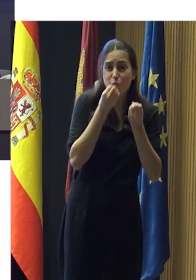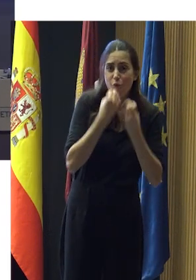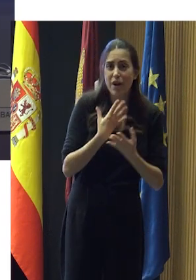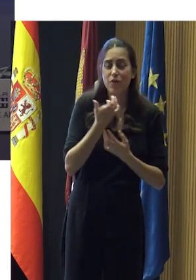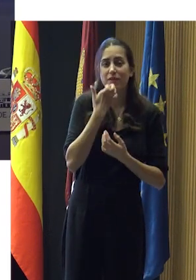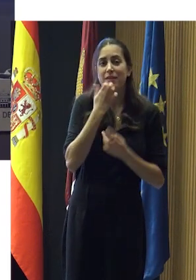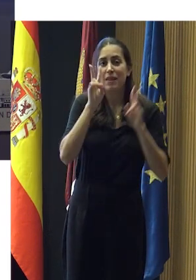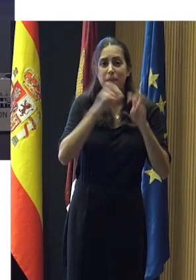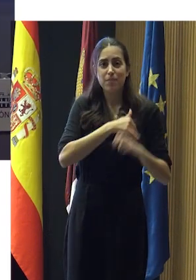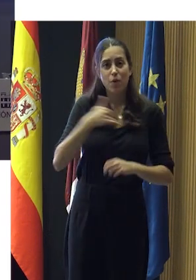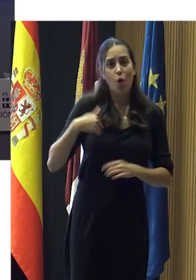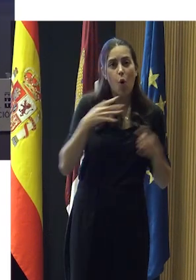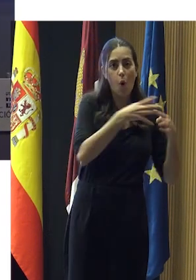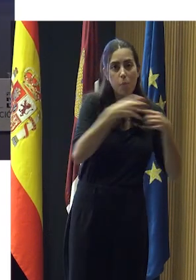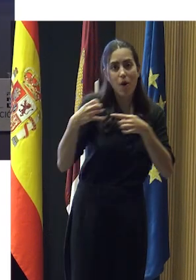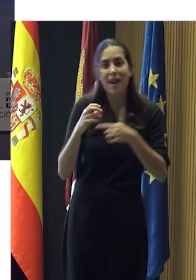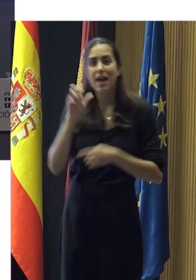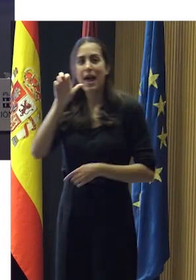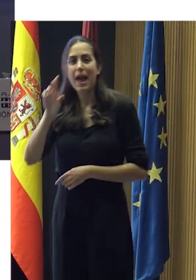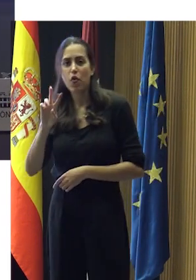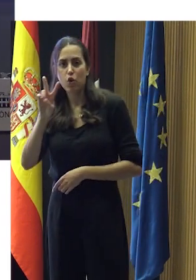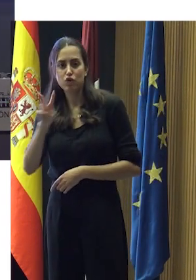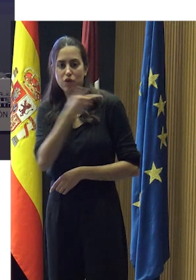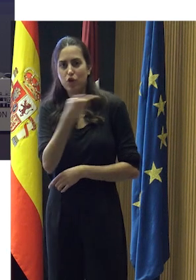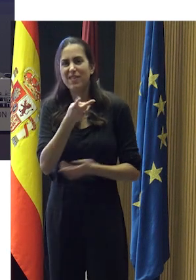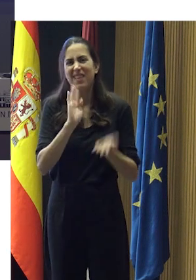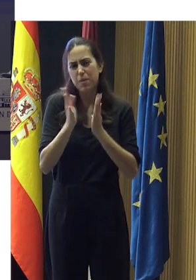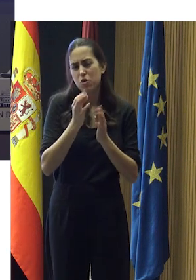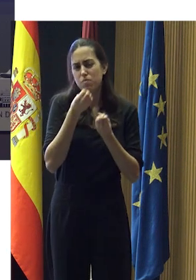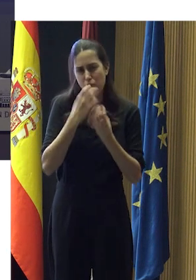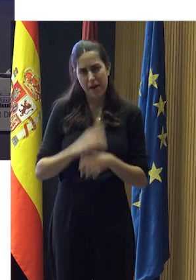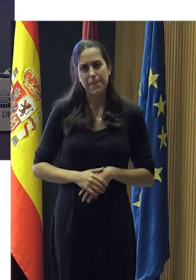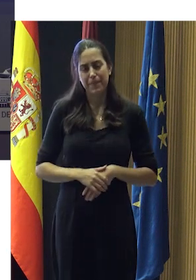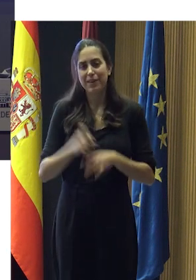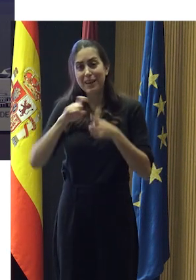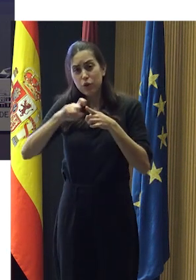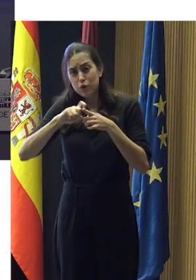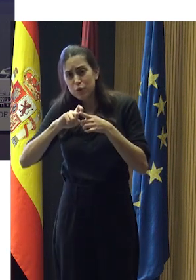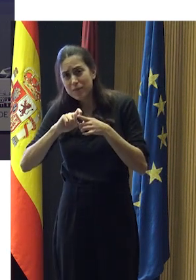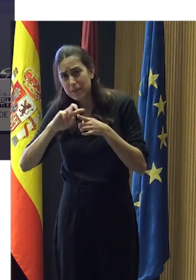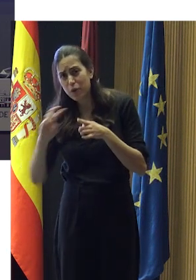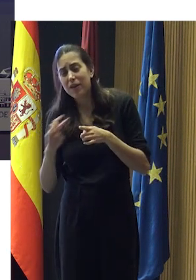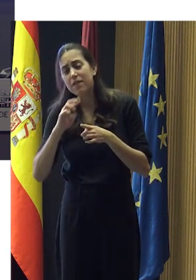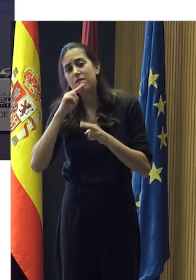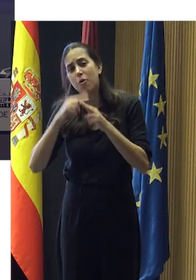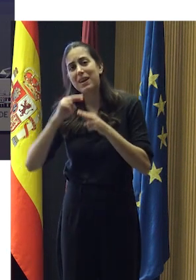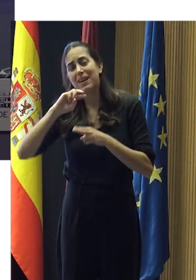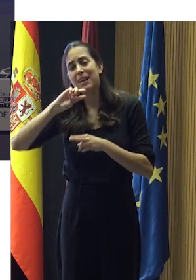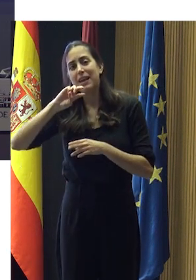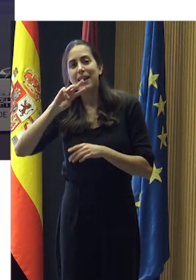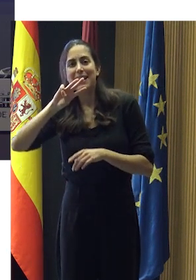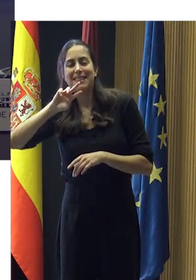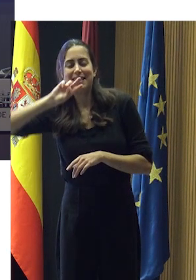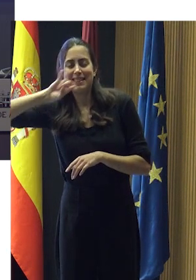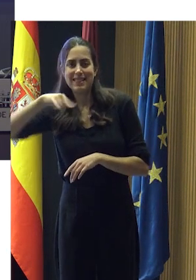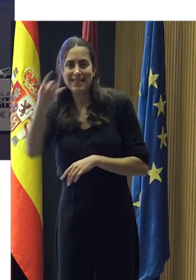los tumores de mama hormonales como para los ER2. Pero hay un subtipo, que es el subtipo triple negativo, que es en el que trabajamos en el